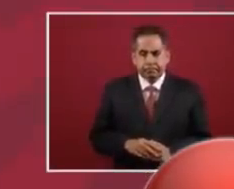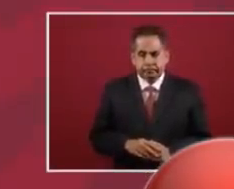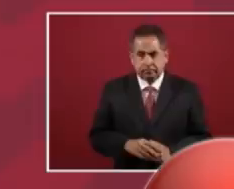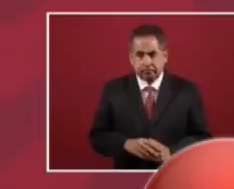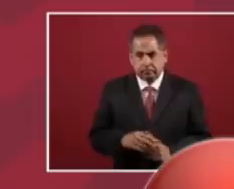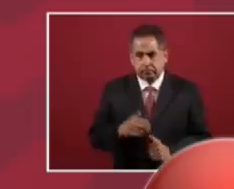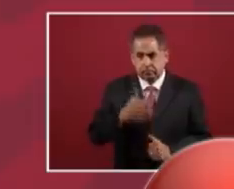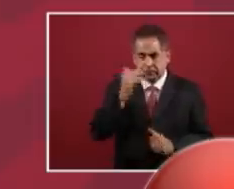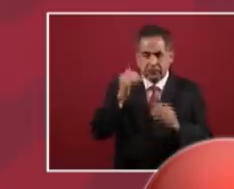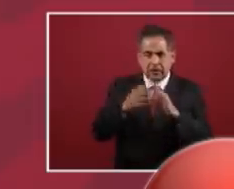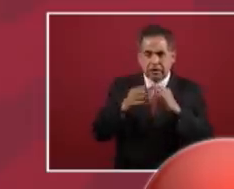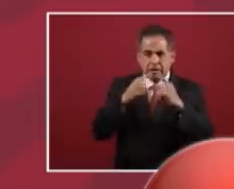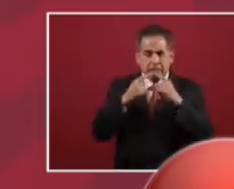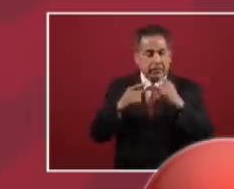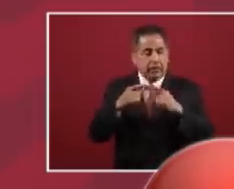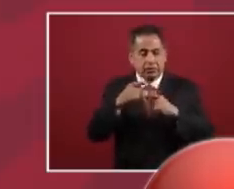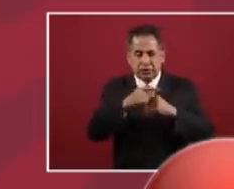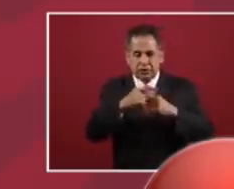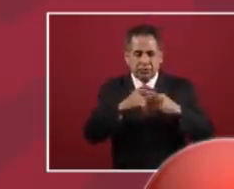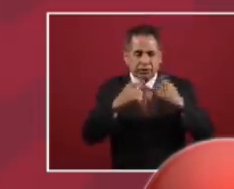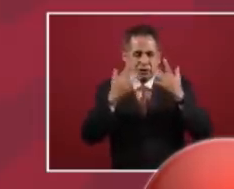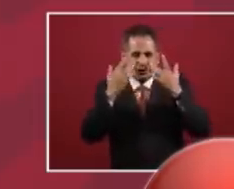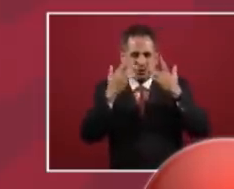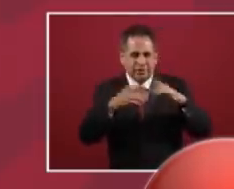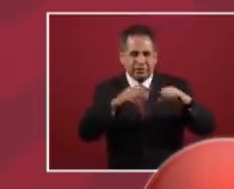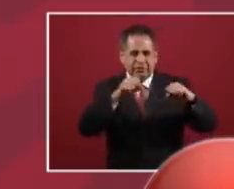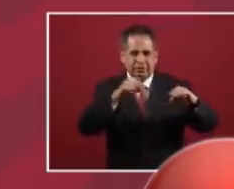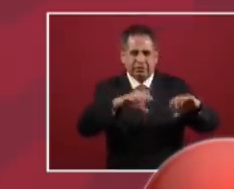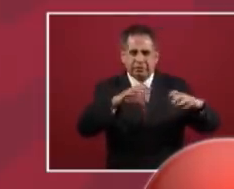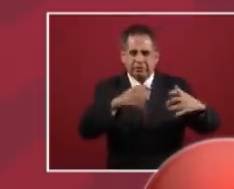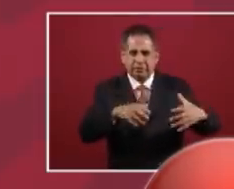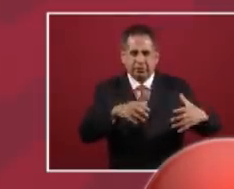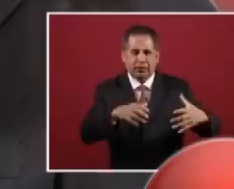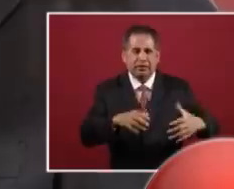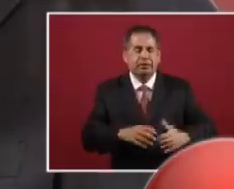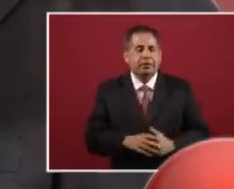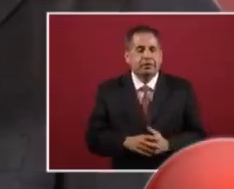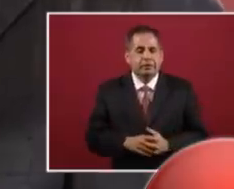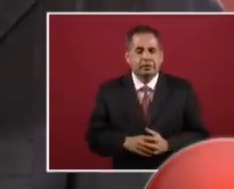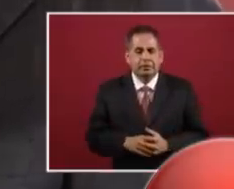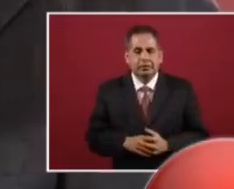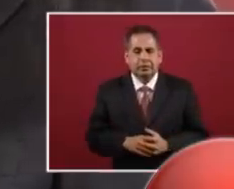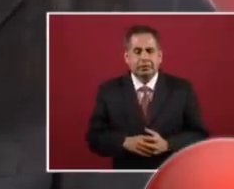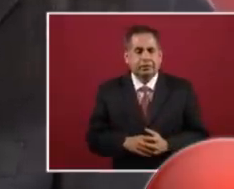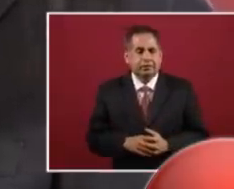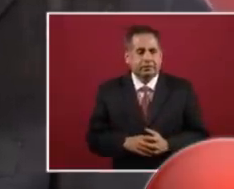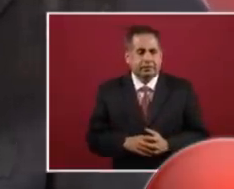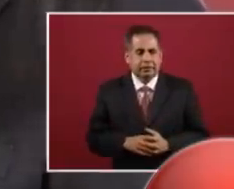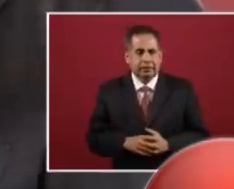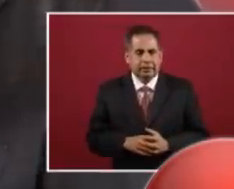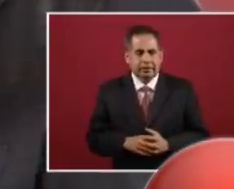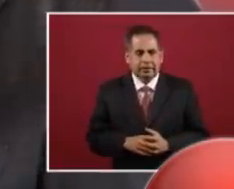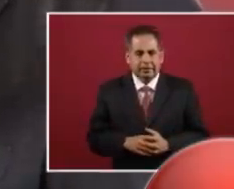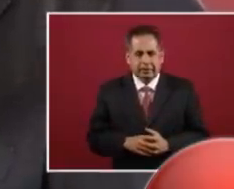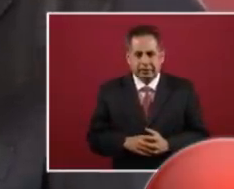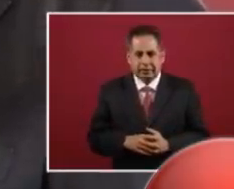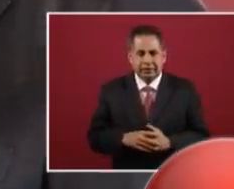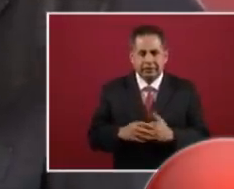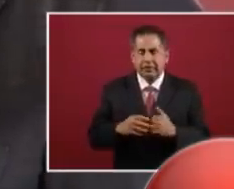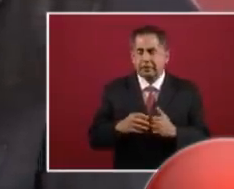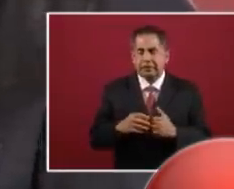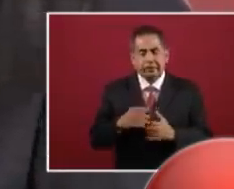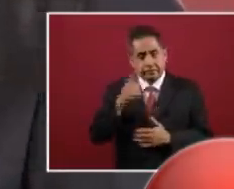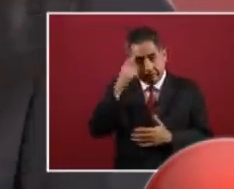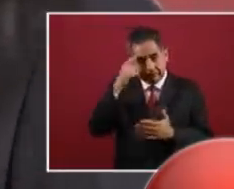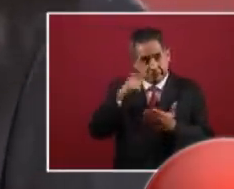cuando hay una renuncia, en este caso, creo que hoy